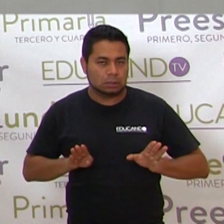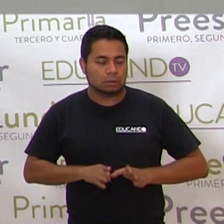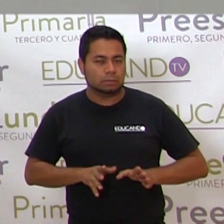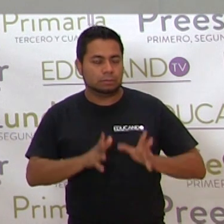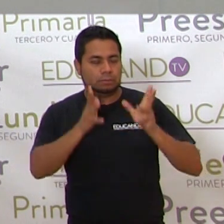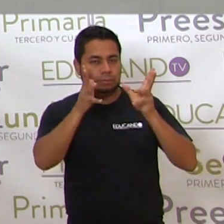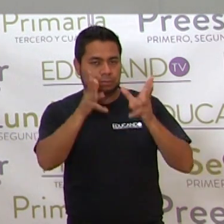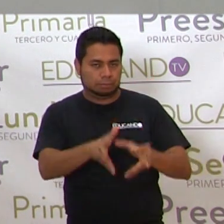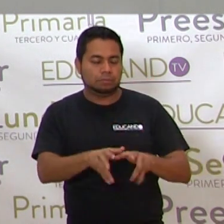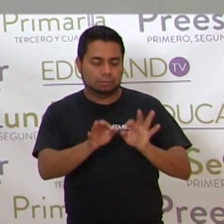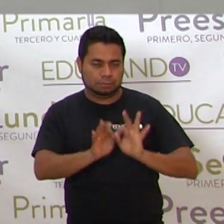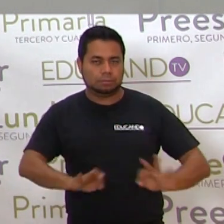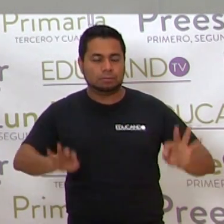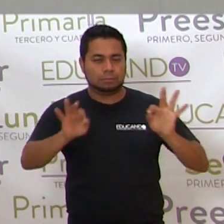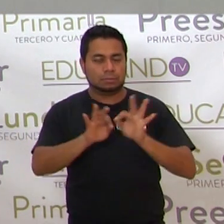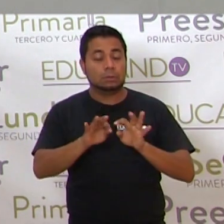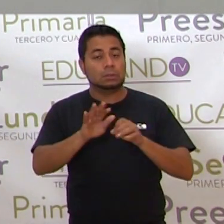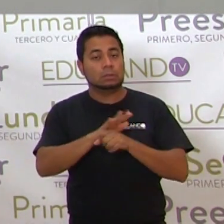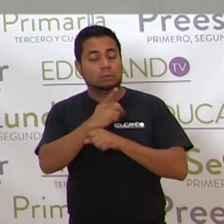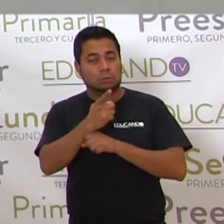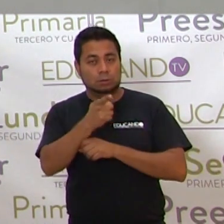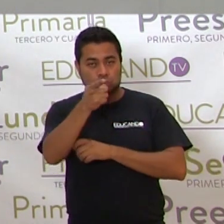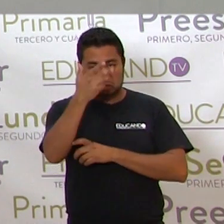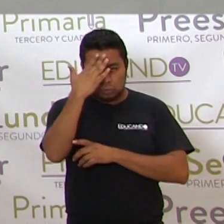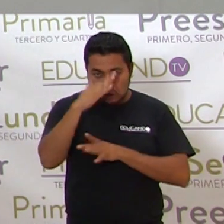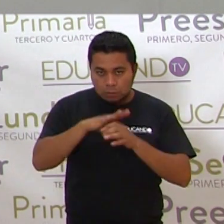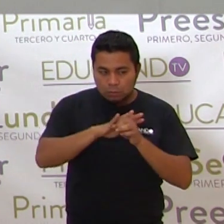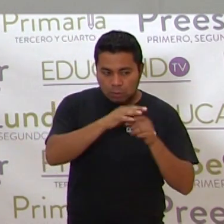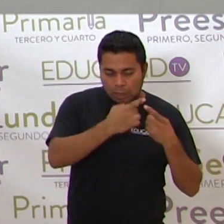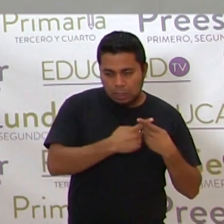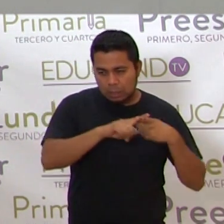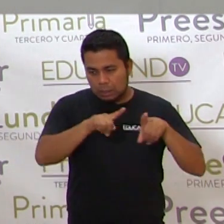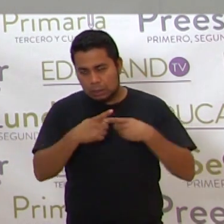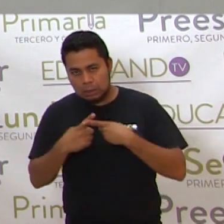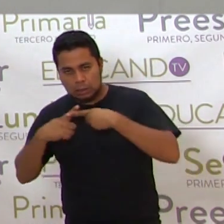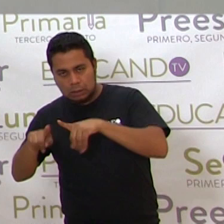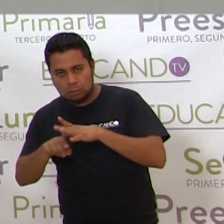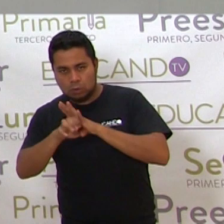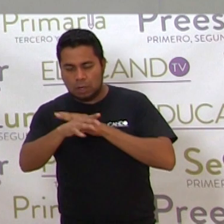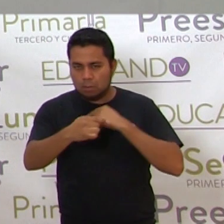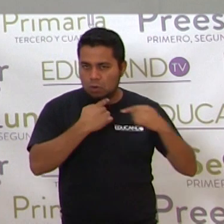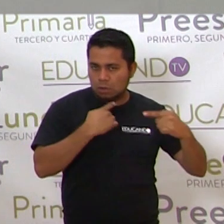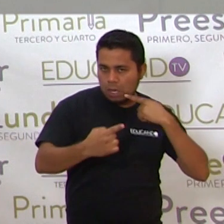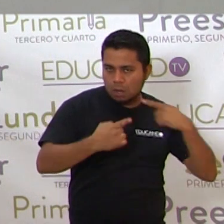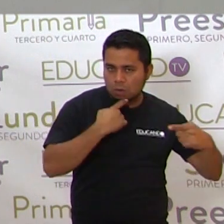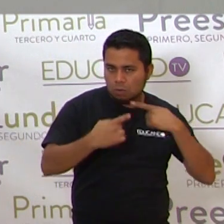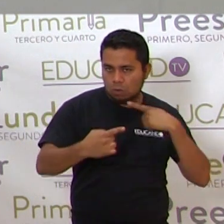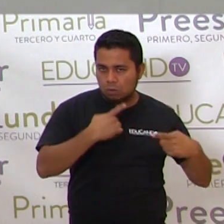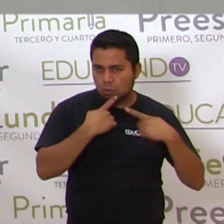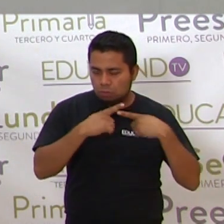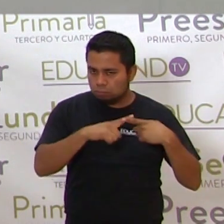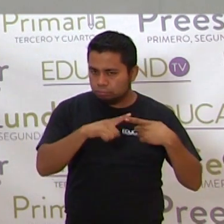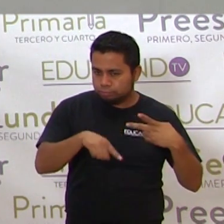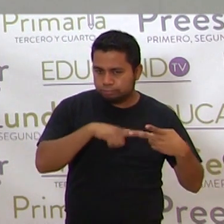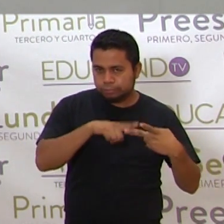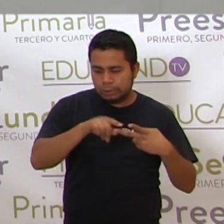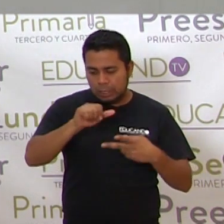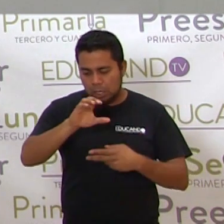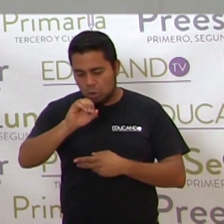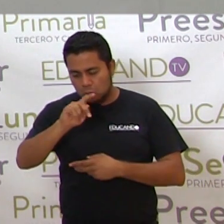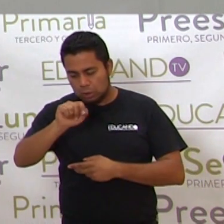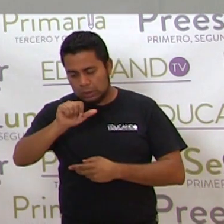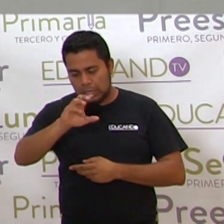importante porque va a diferenciarse de lo que es el diálogo, de lo que es la